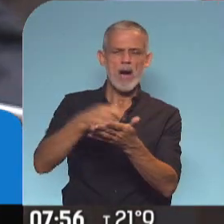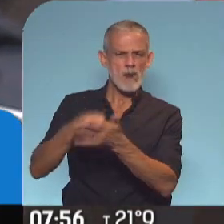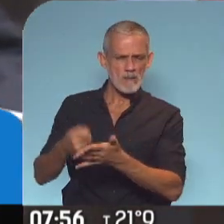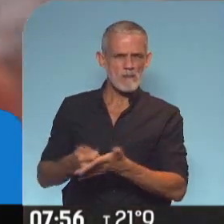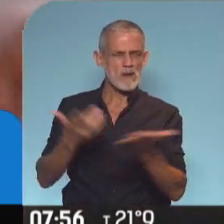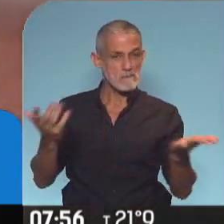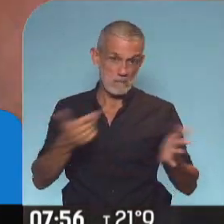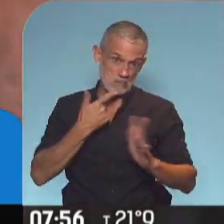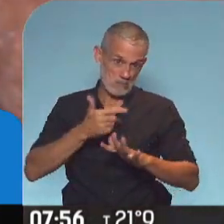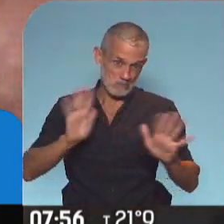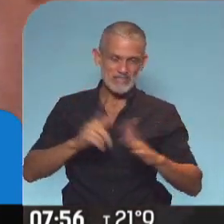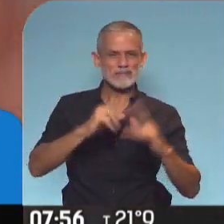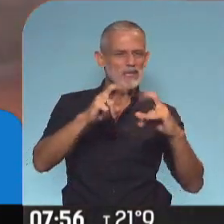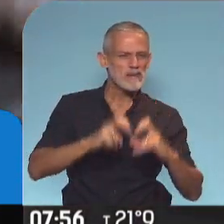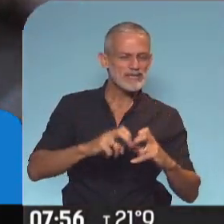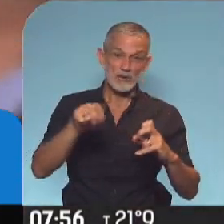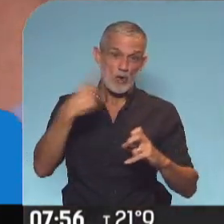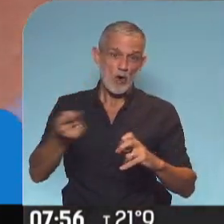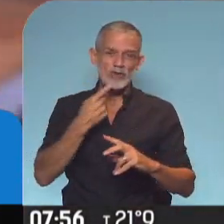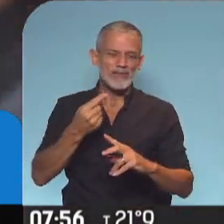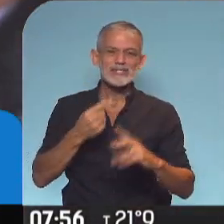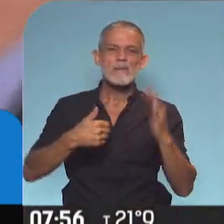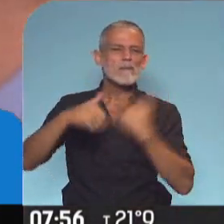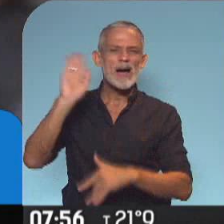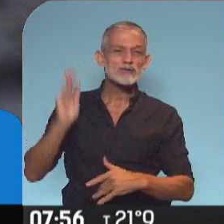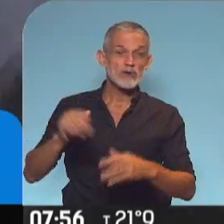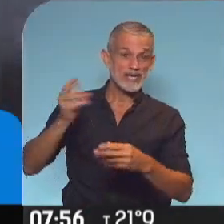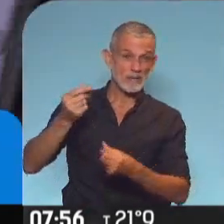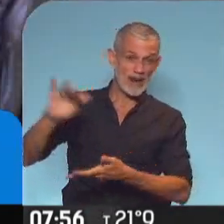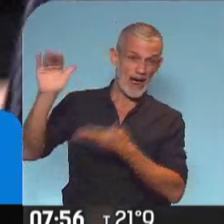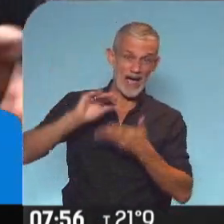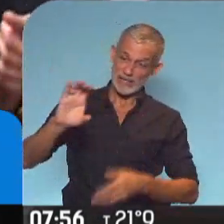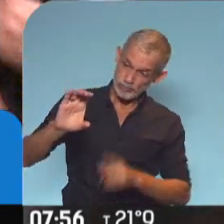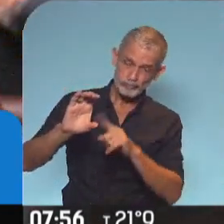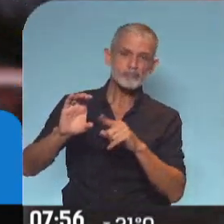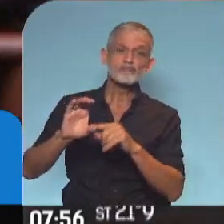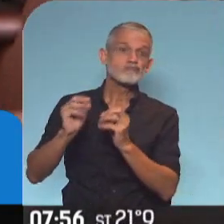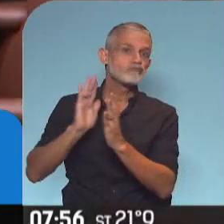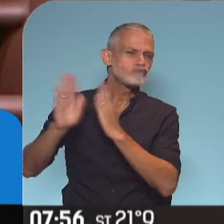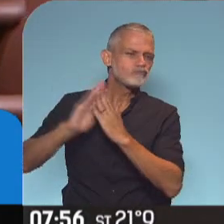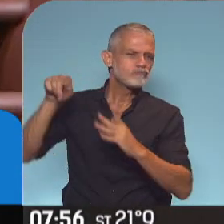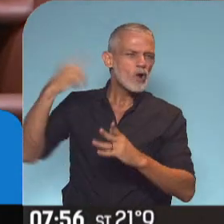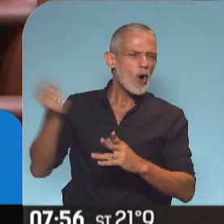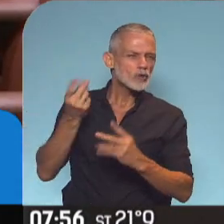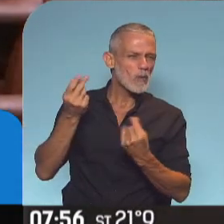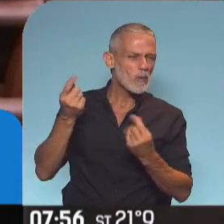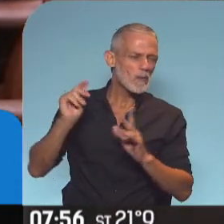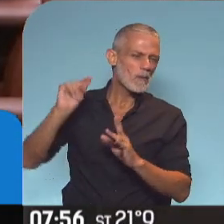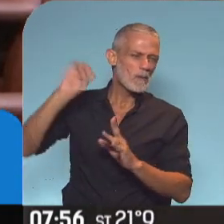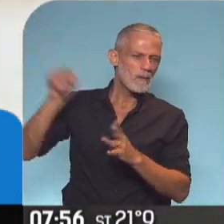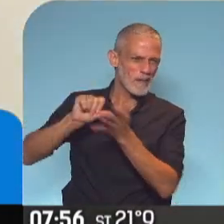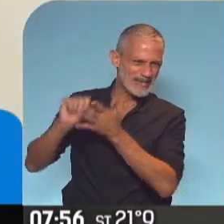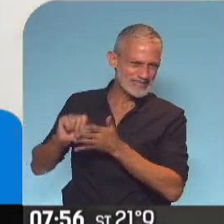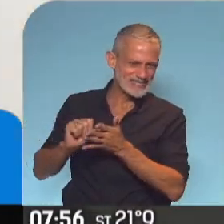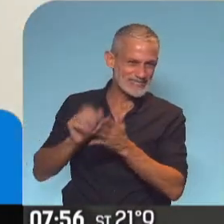Y hay otras investigaciones que determinan que la mayor parte de la deuda se fugó. Entonces, esta investigación va a poder